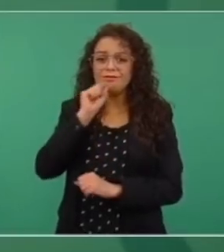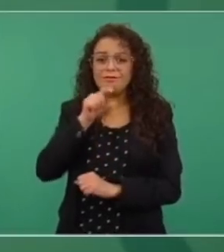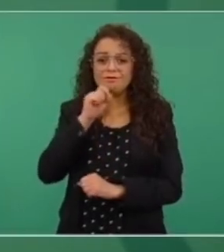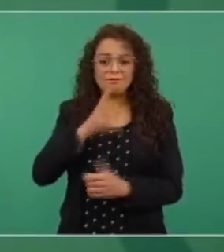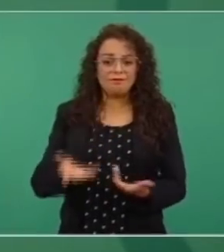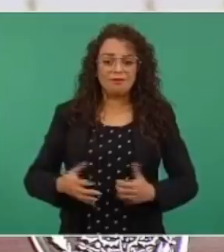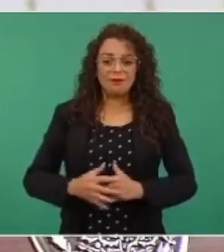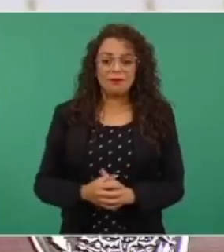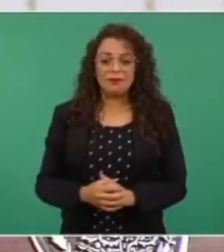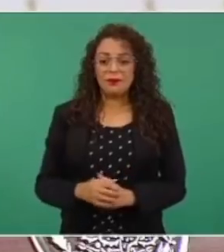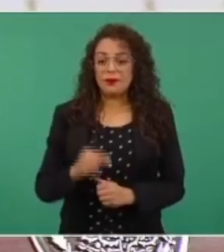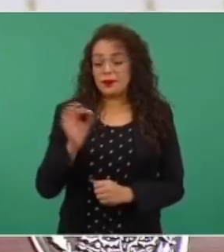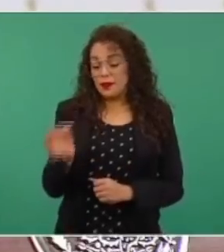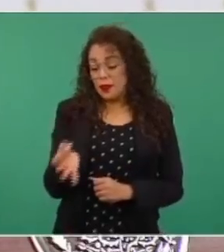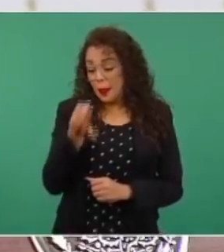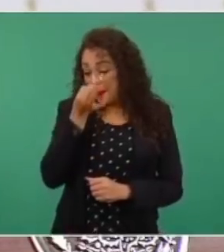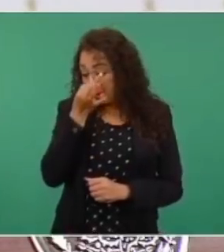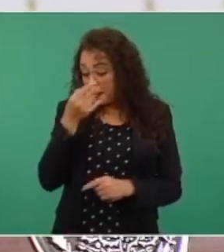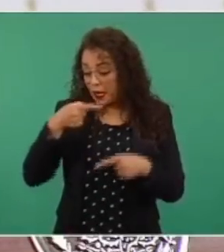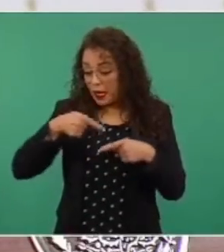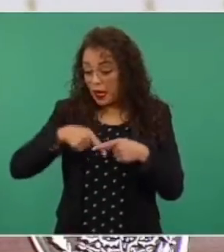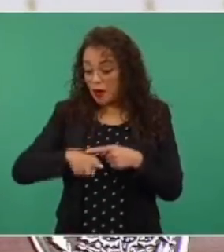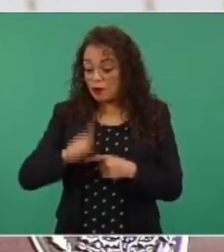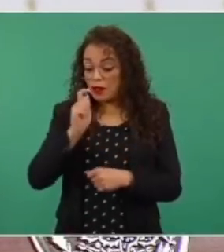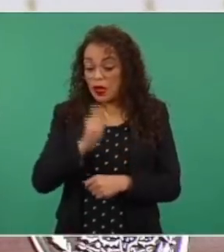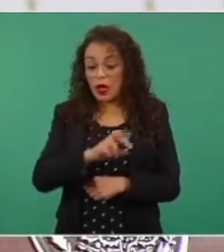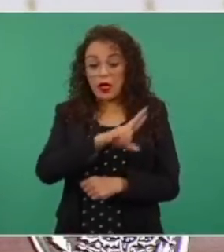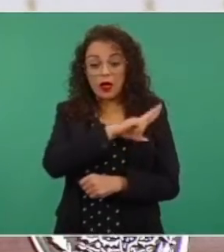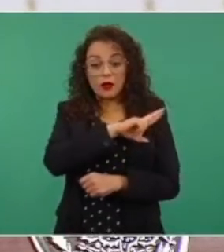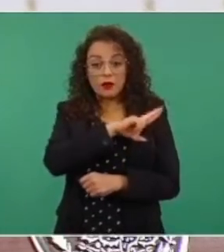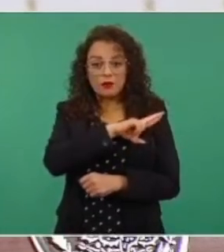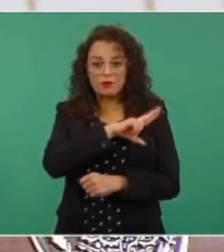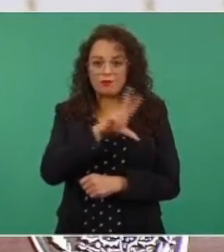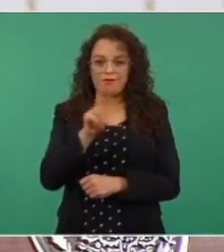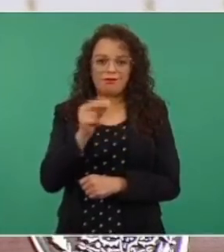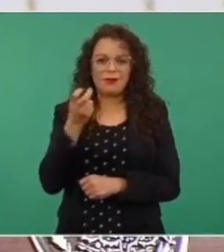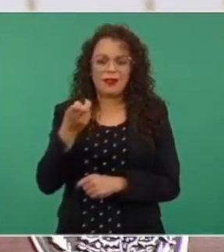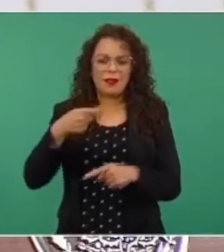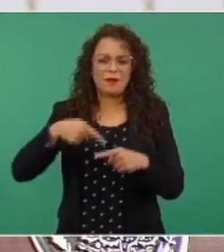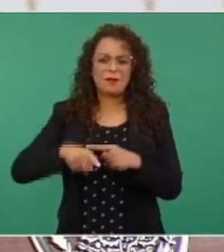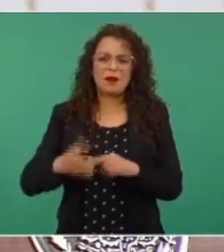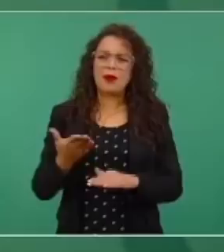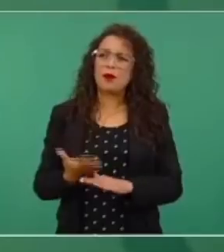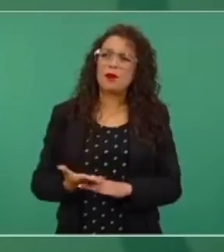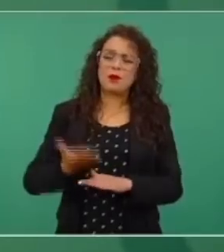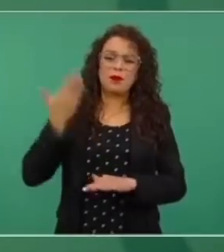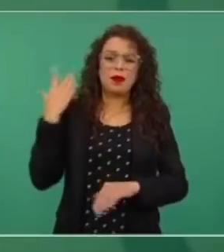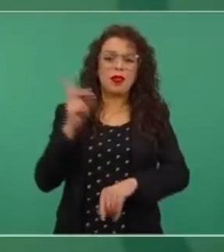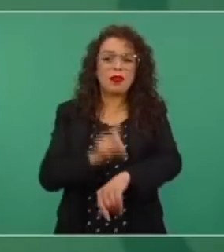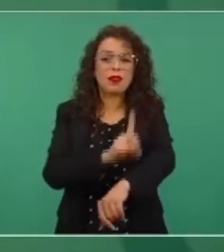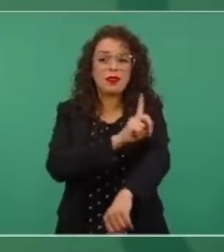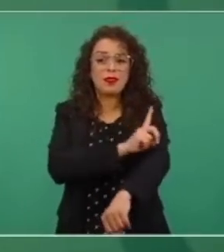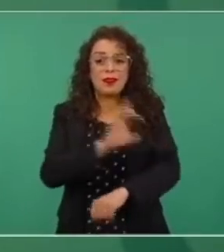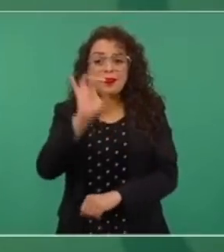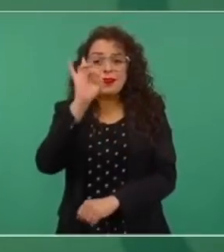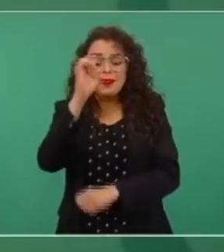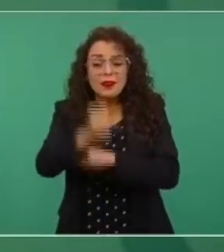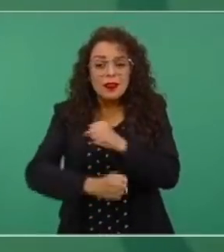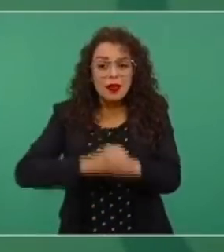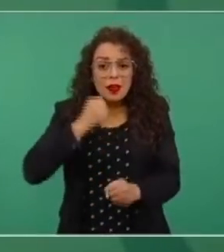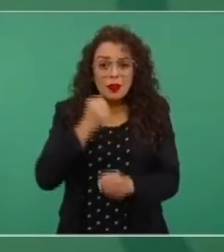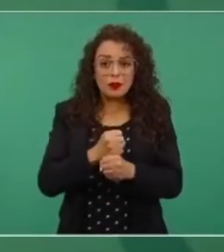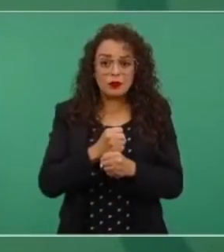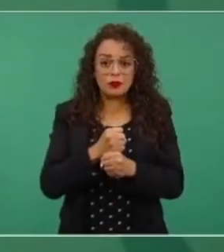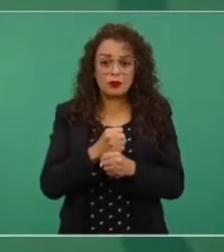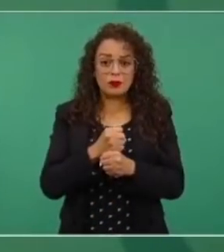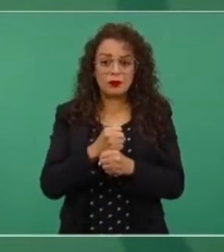apenas empieza el proceso de privatización, esto lo comenzaron desde hace 30 años.